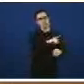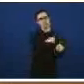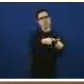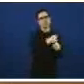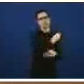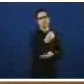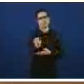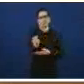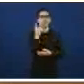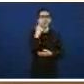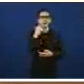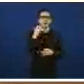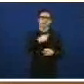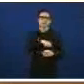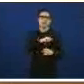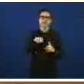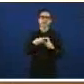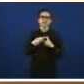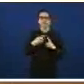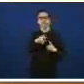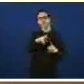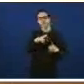Nacional Do Mercado De Valores Señoría